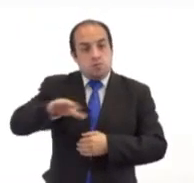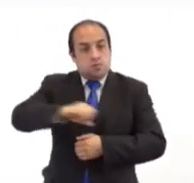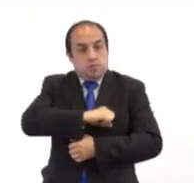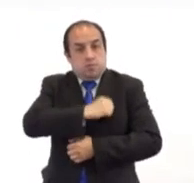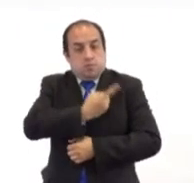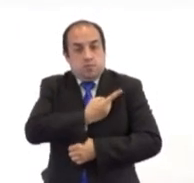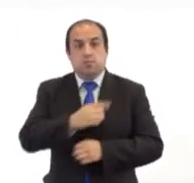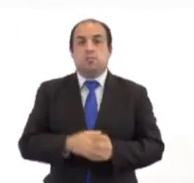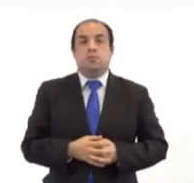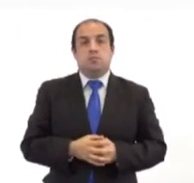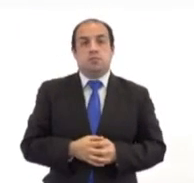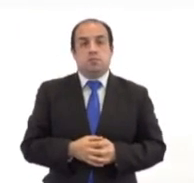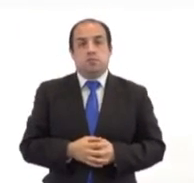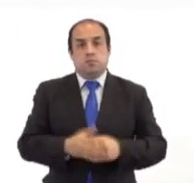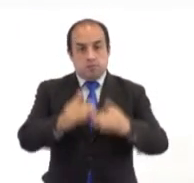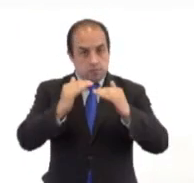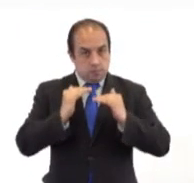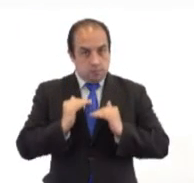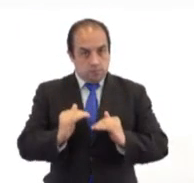Siguiente.